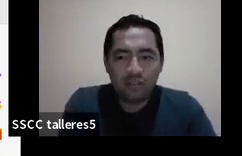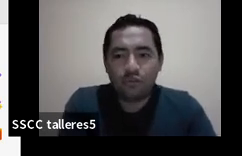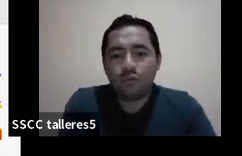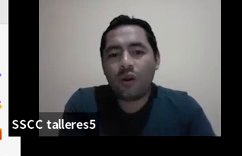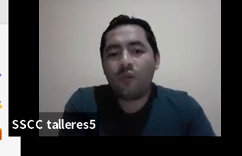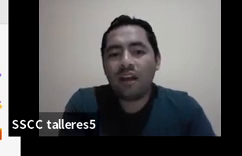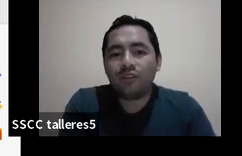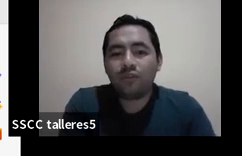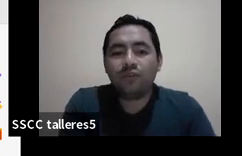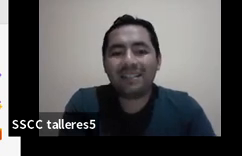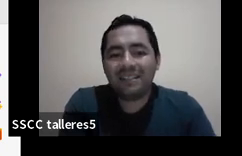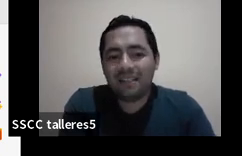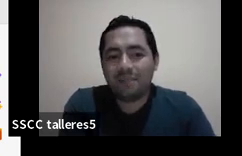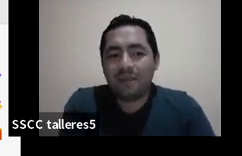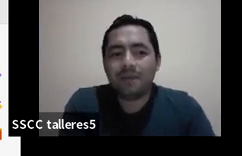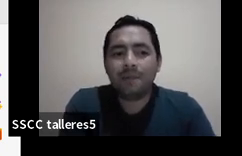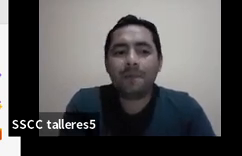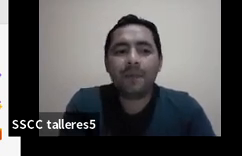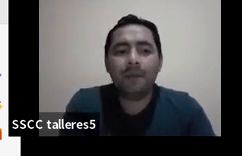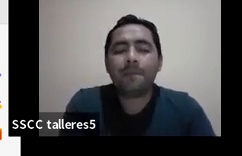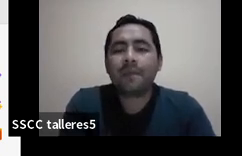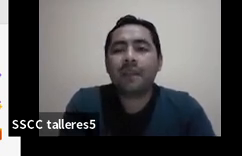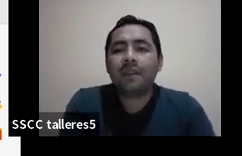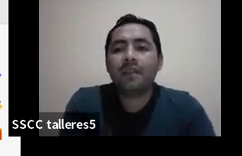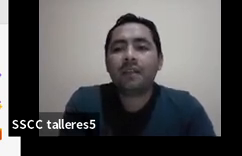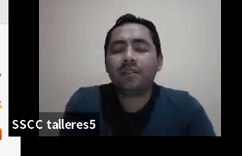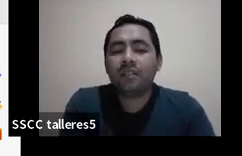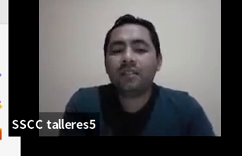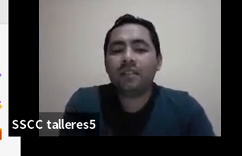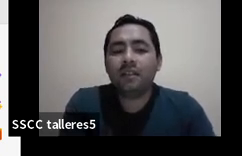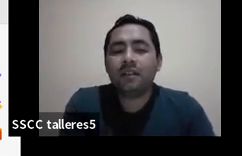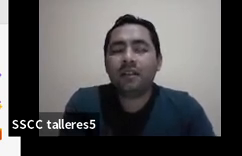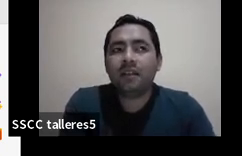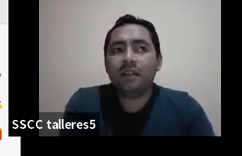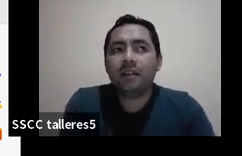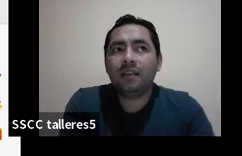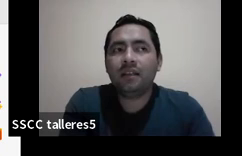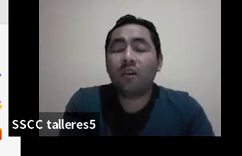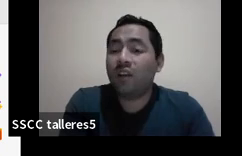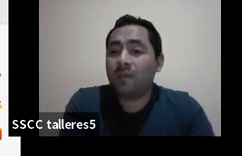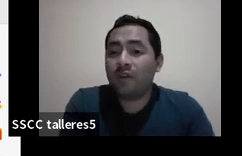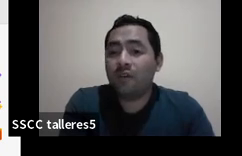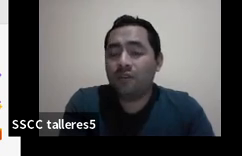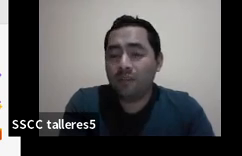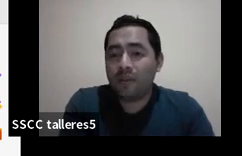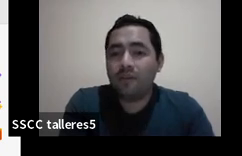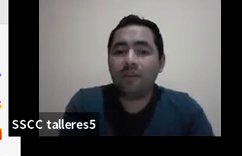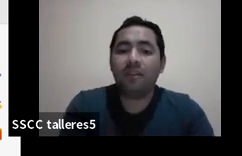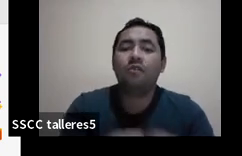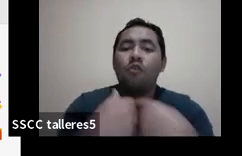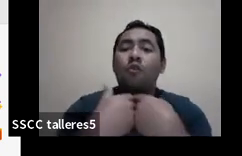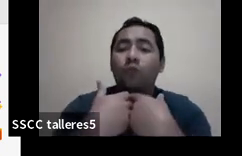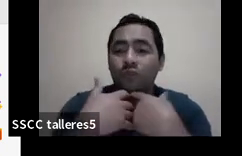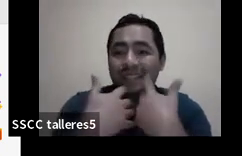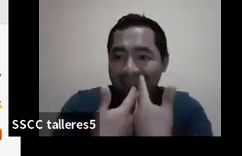de signos, vocabulario, estructuras, sistemas, ¿ya? Entonces, como el español, ¿no? El español